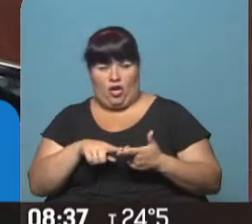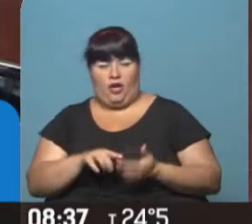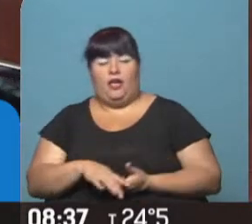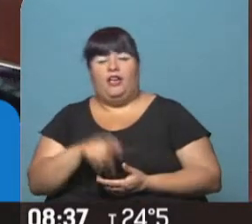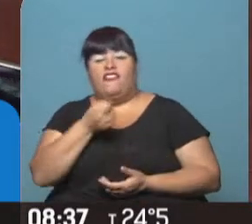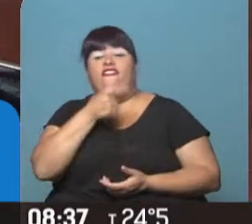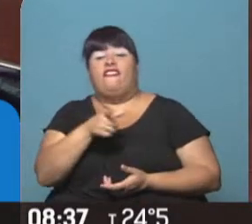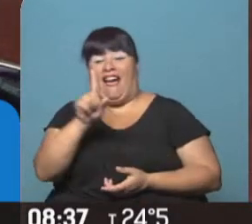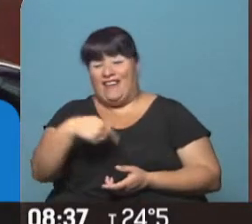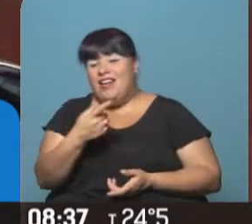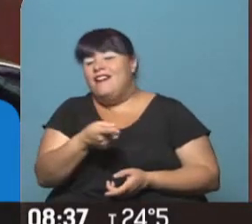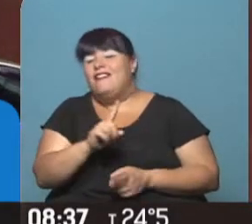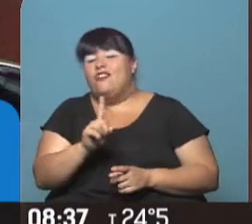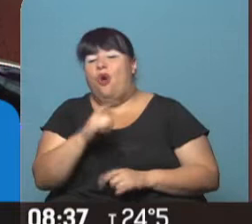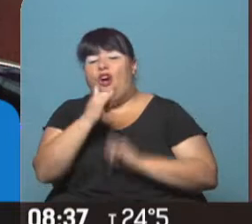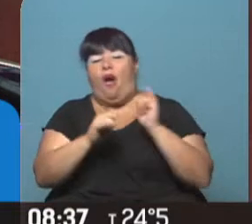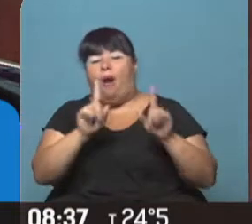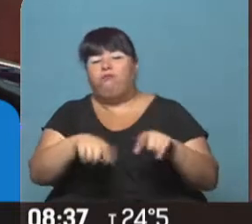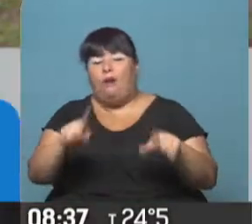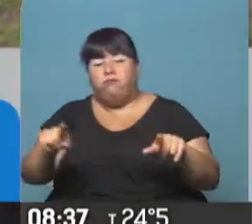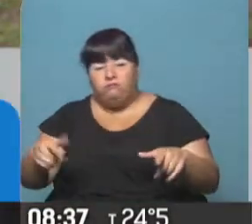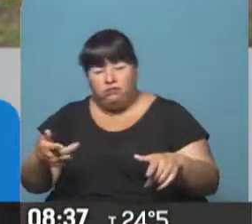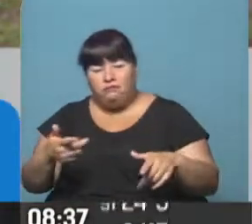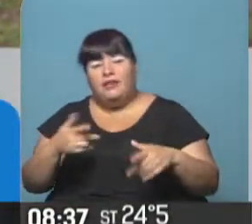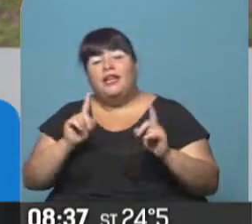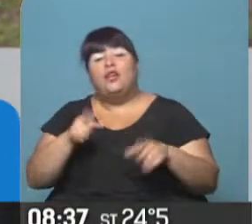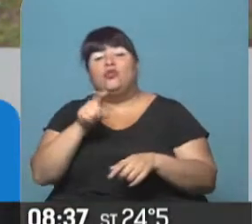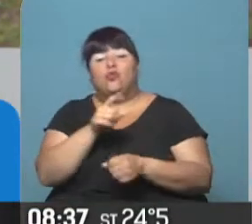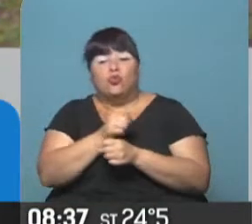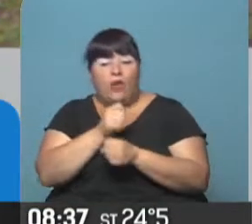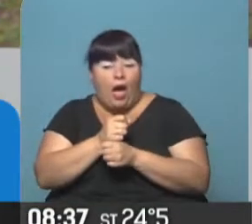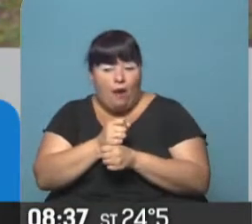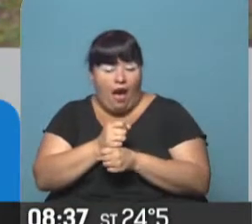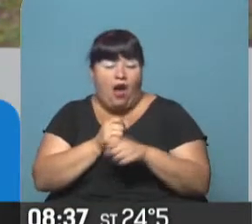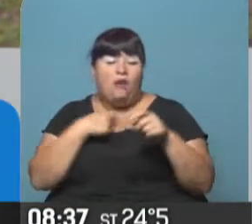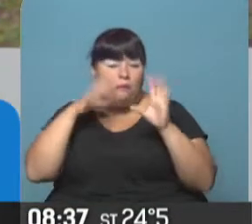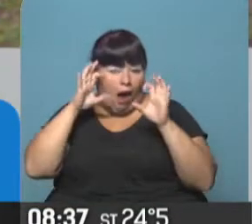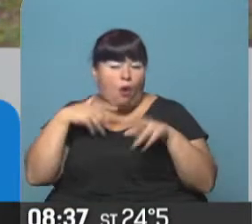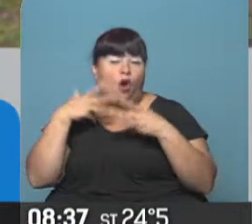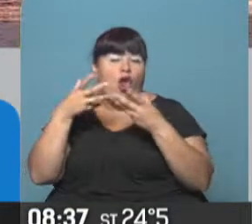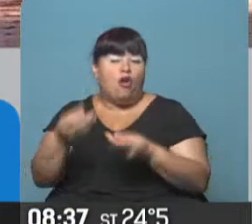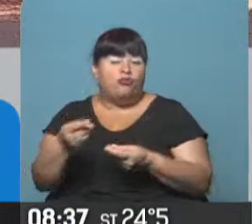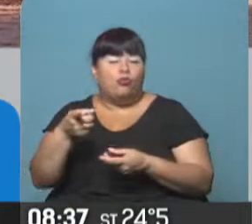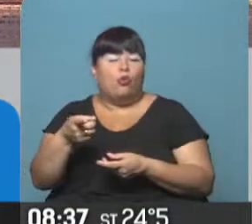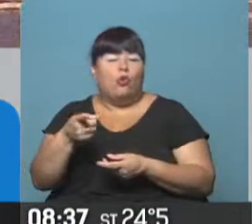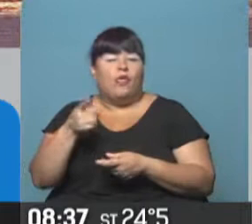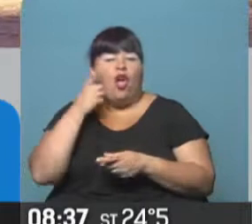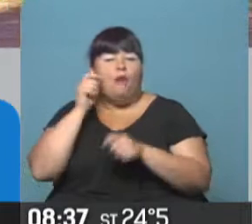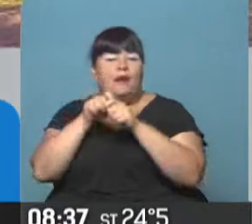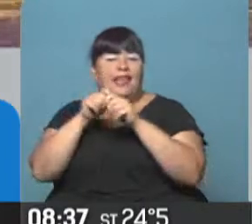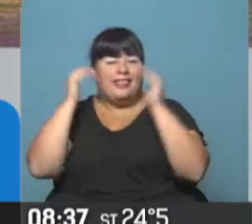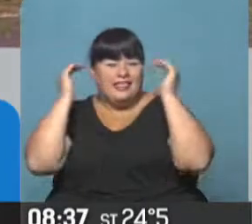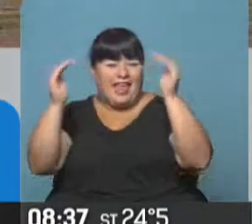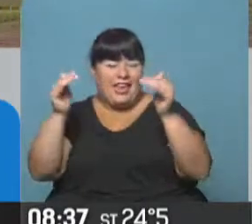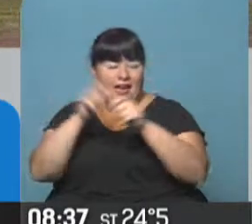que tal vez no tienen la información. Y por sus trabajos, recuerdo haber asistido a un techista,